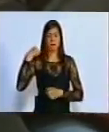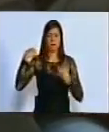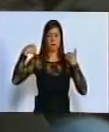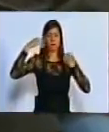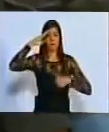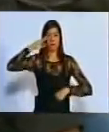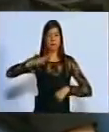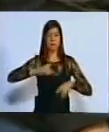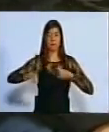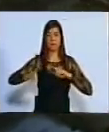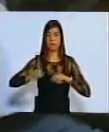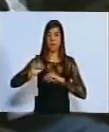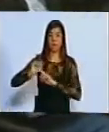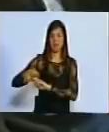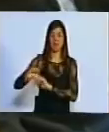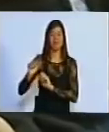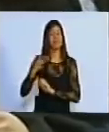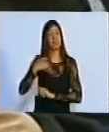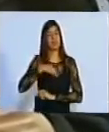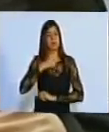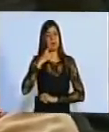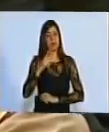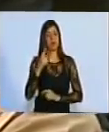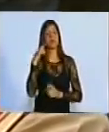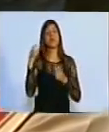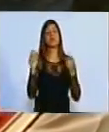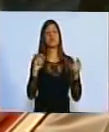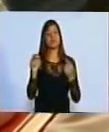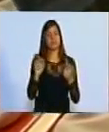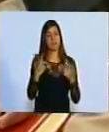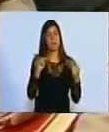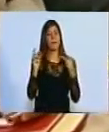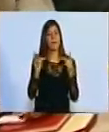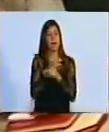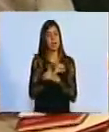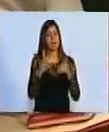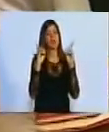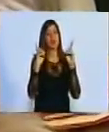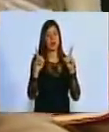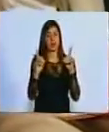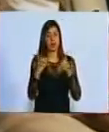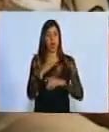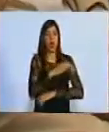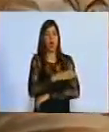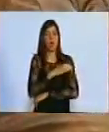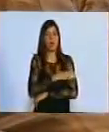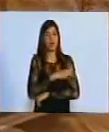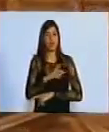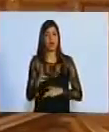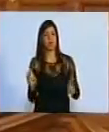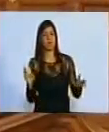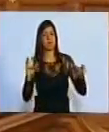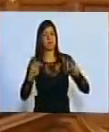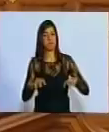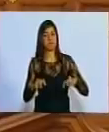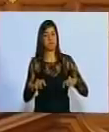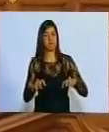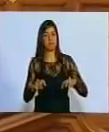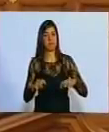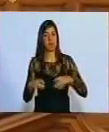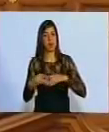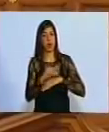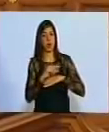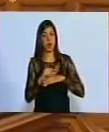victoria del diálogo democrático, en la que de nuevo se sientan los factores opositores en la misma mesa de un gobierno